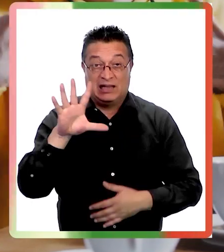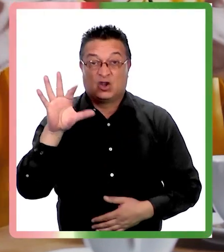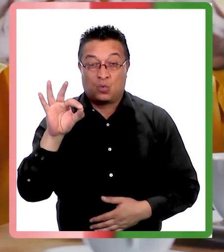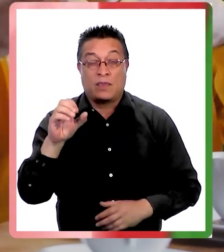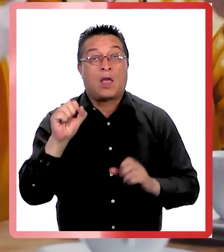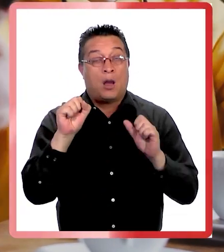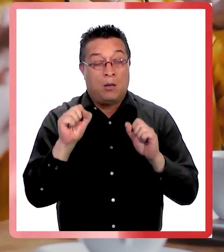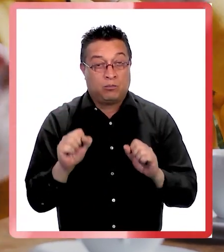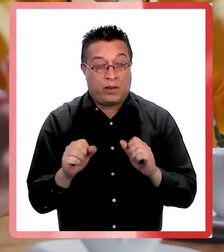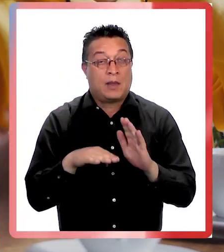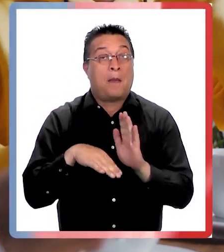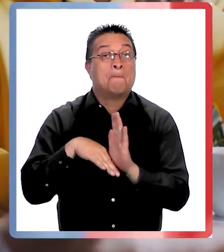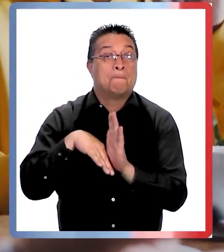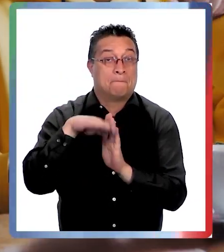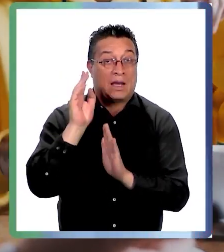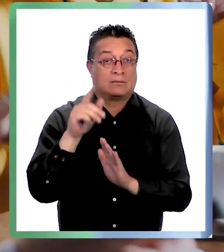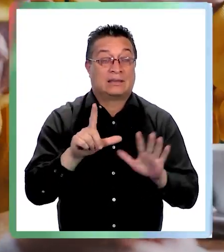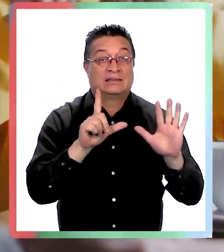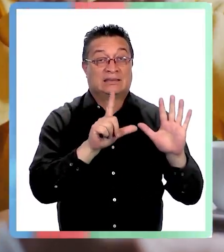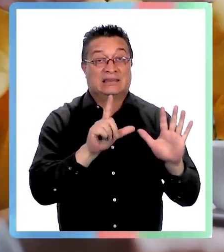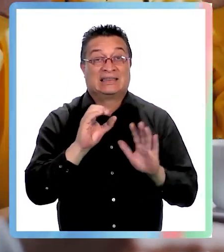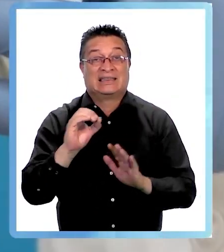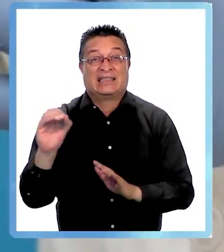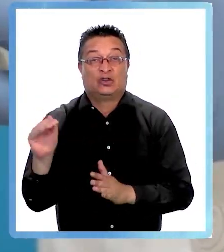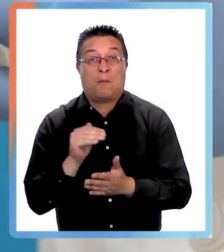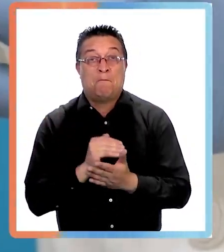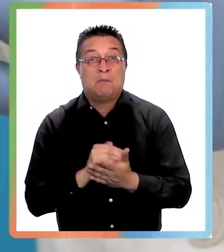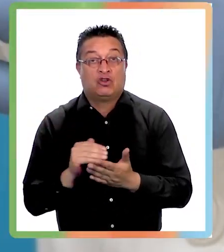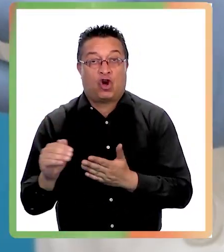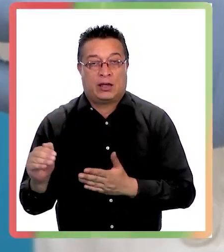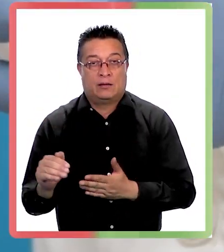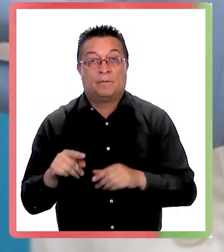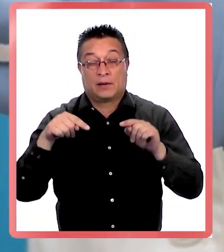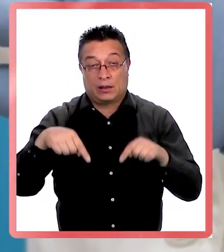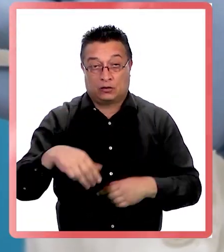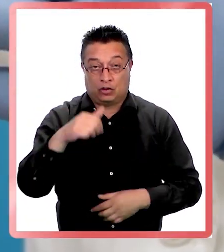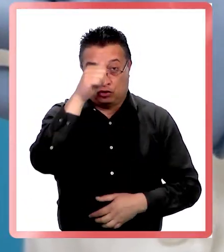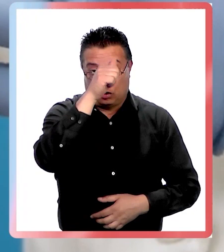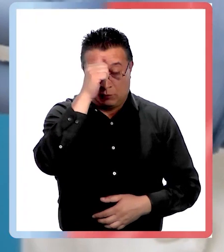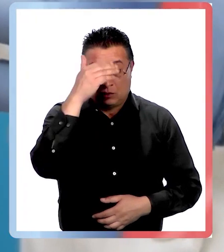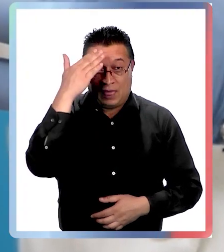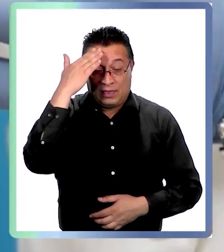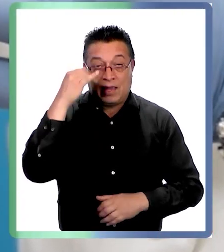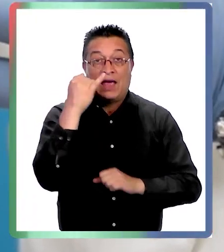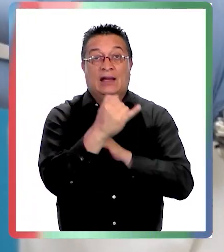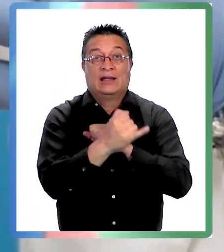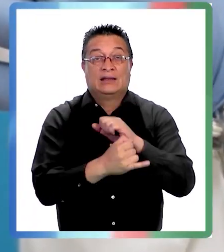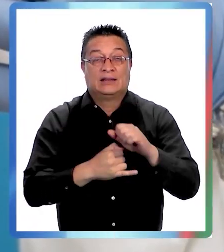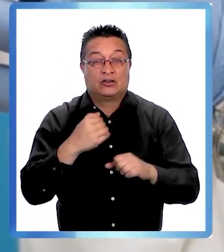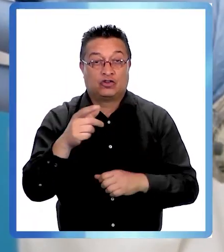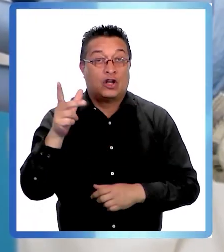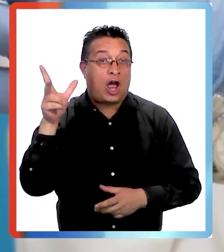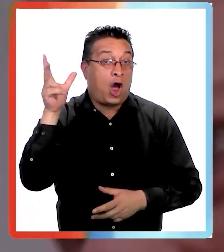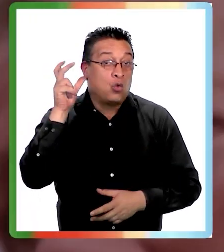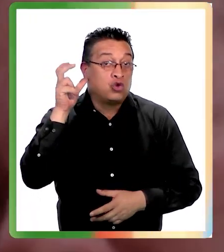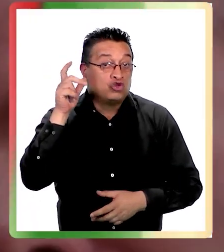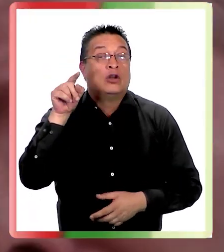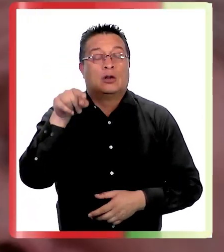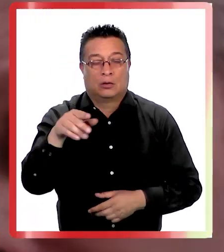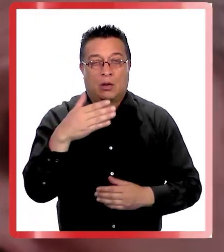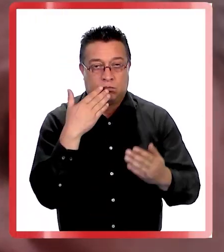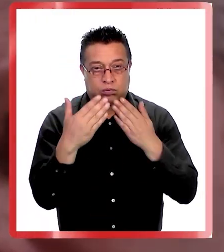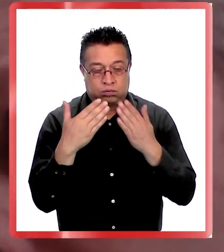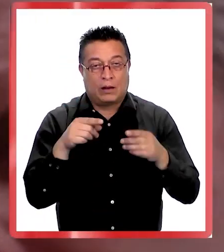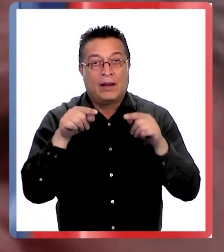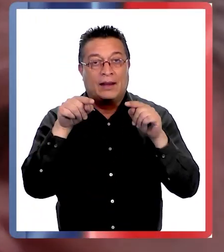2050 esa cifra podría superar los 700 millones. Este domingo es el Día Internacional de la Audición y para conversar